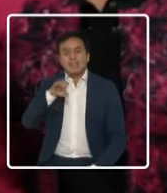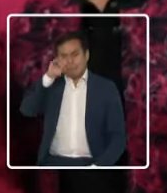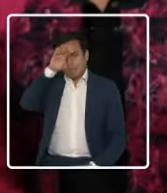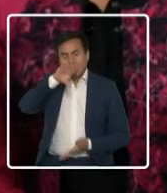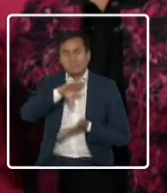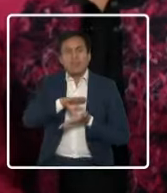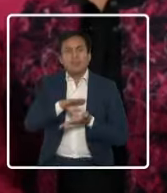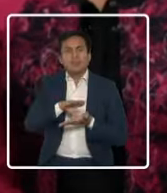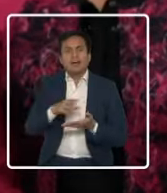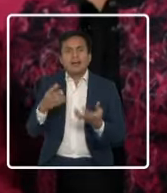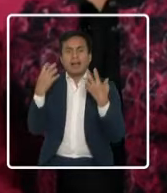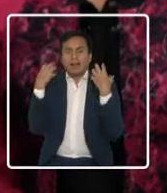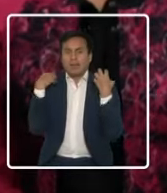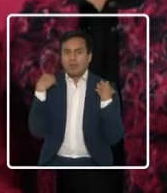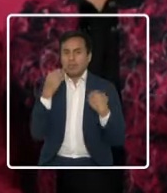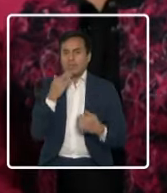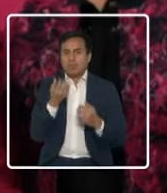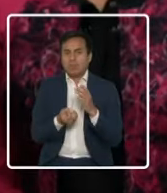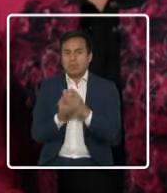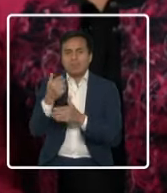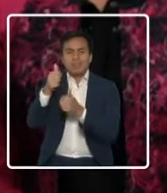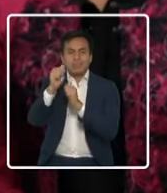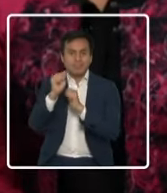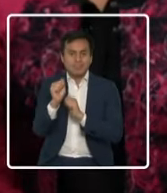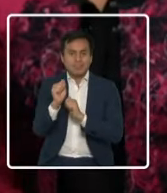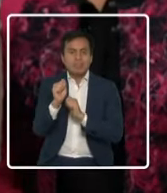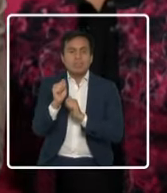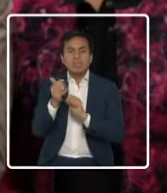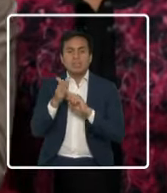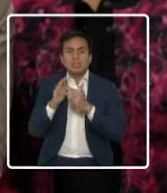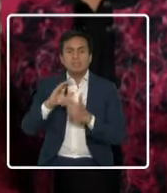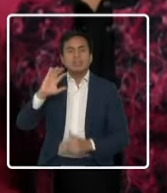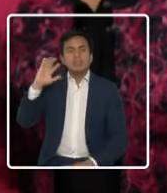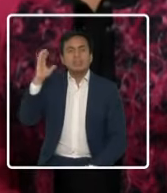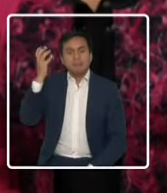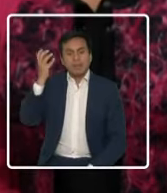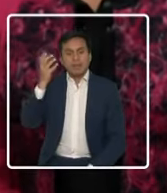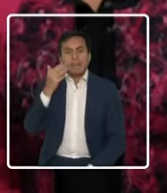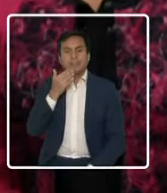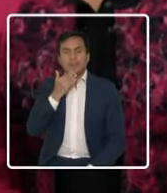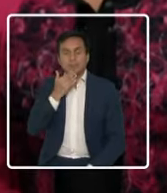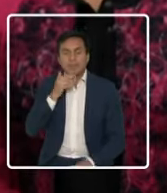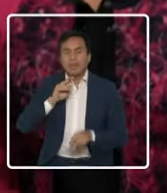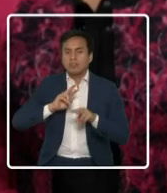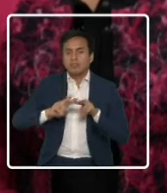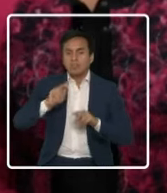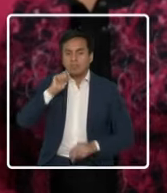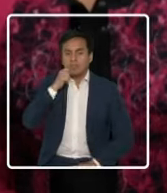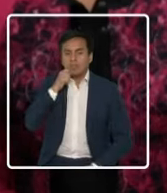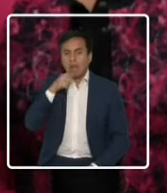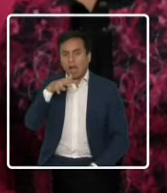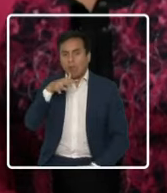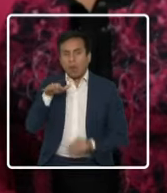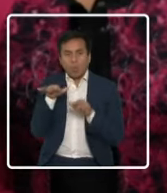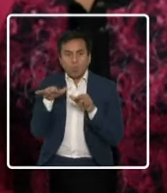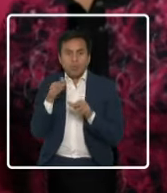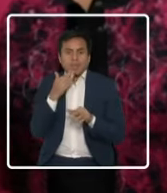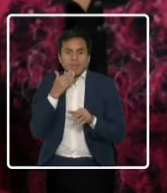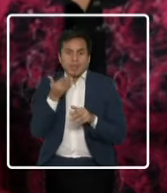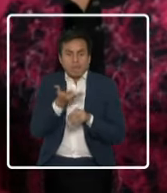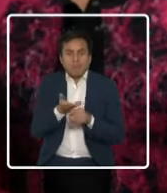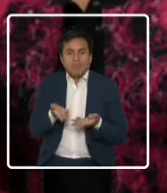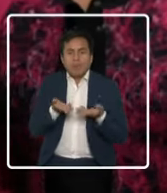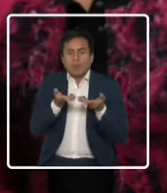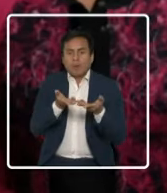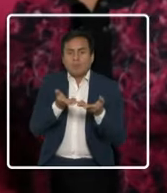los cuerpos, ¿no?, de los crímenes que comete. Y por lo tanto, quizás una de las señales que caracteriza la forma de